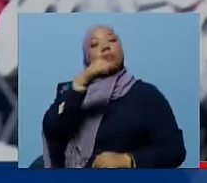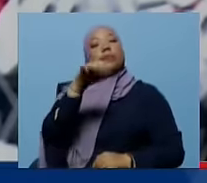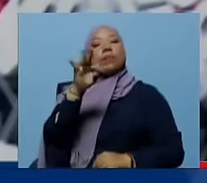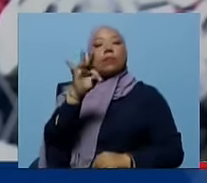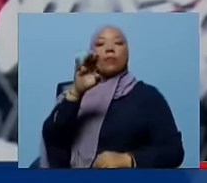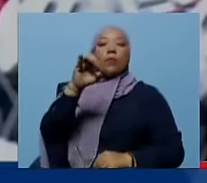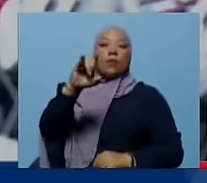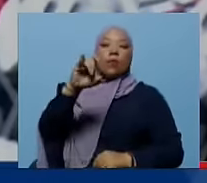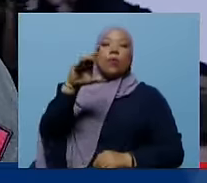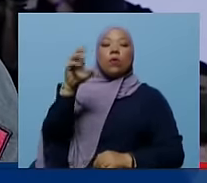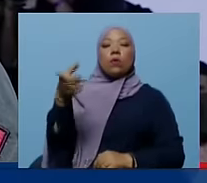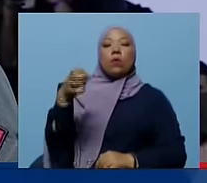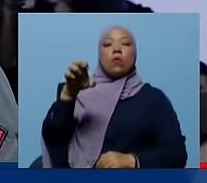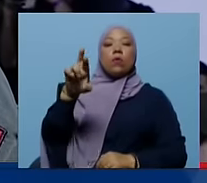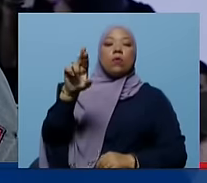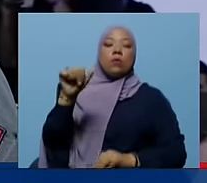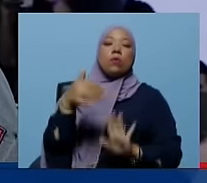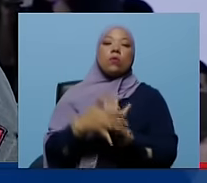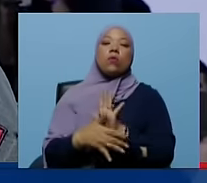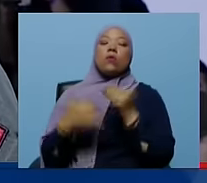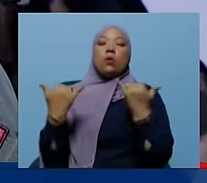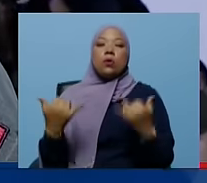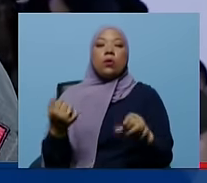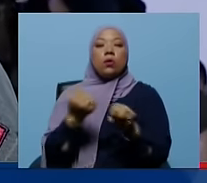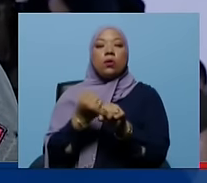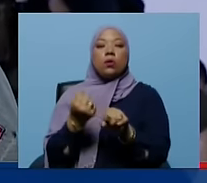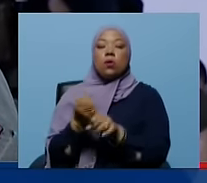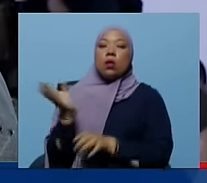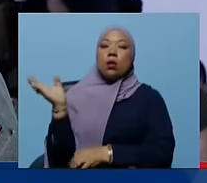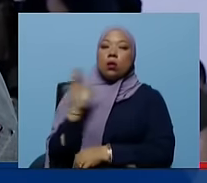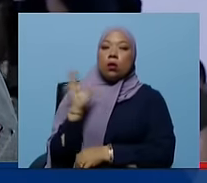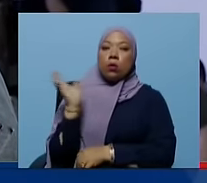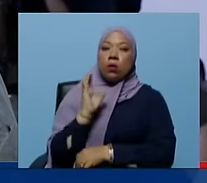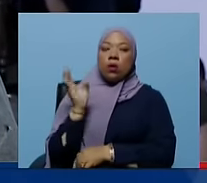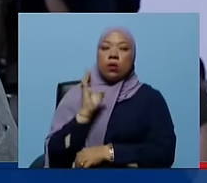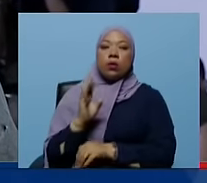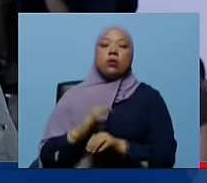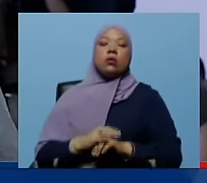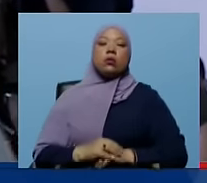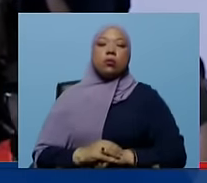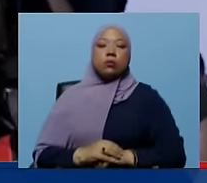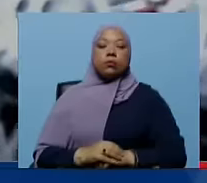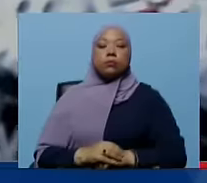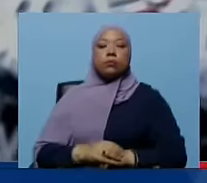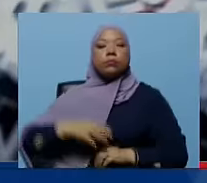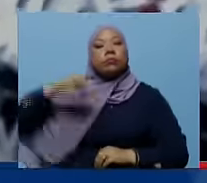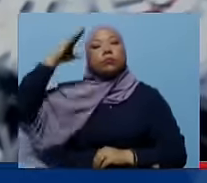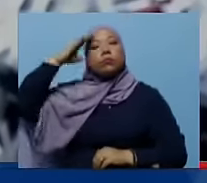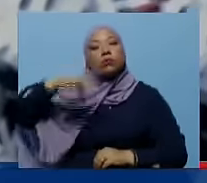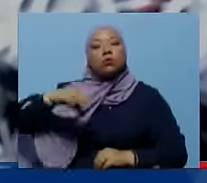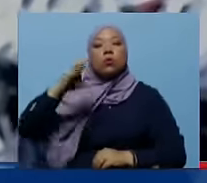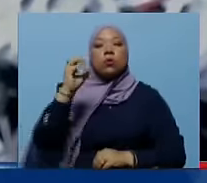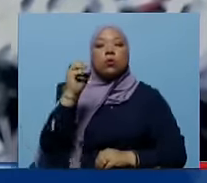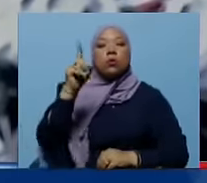Valdés, comandante de la SODI Caracas, al almirante Oti